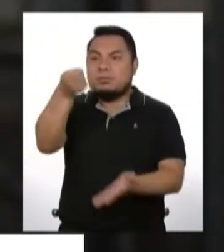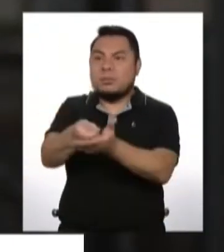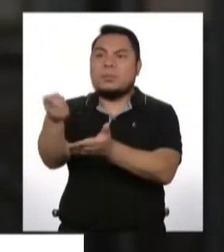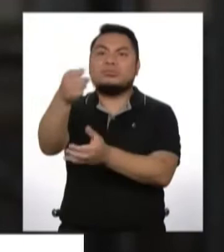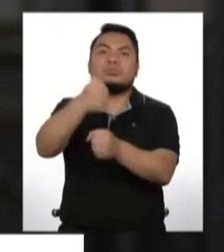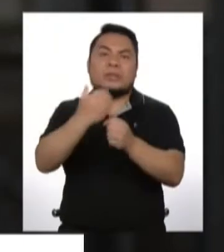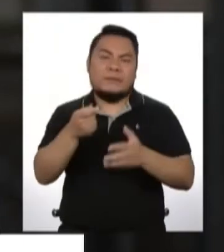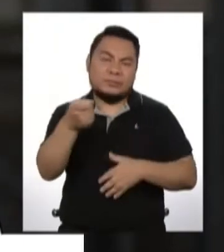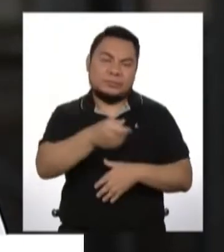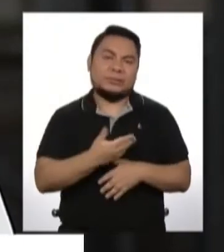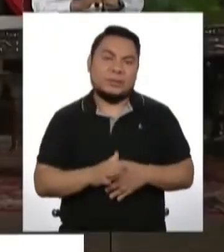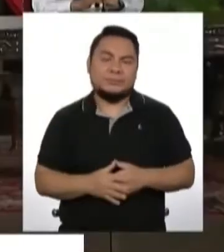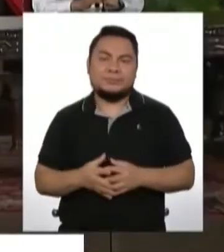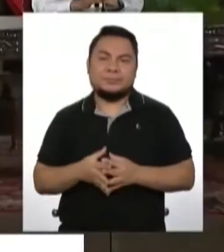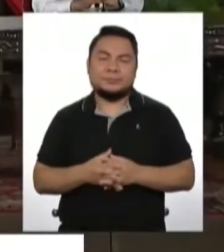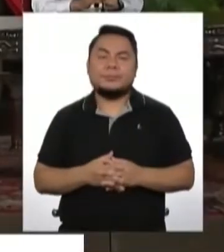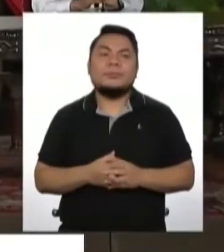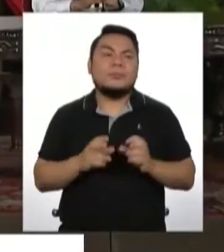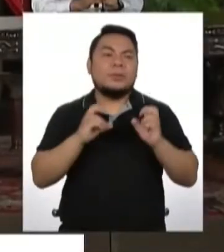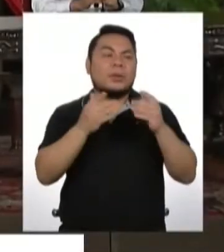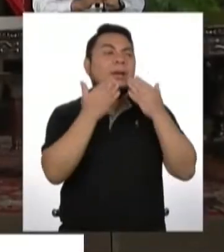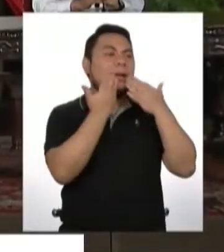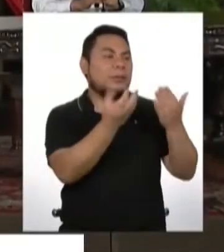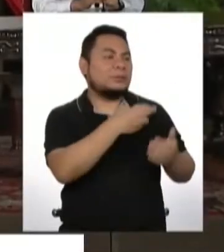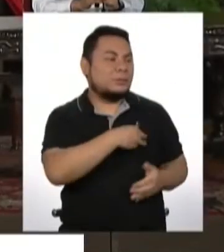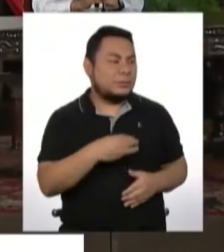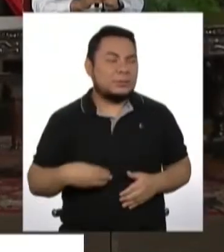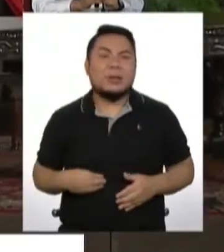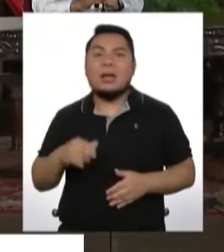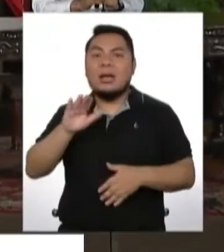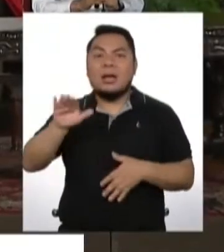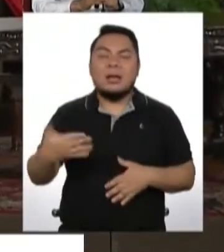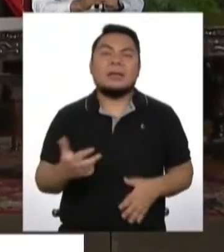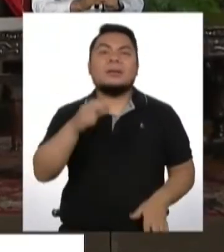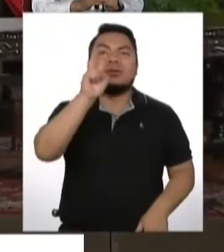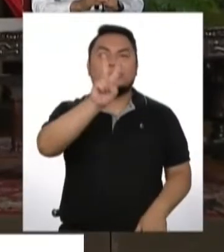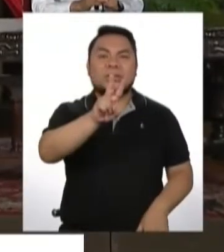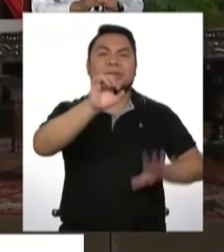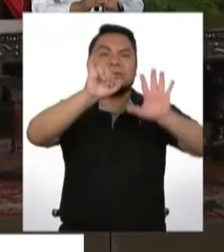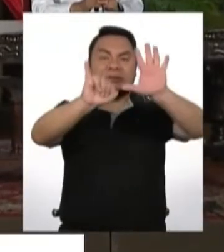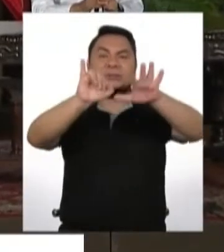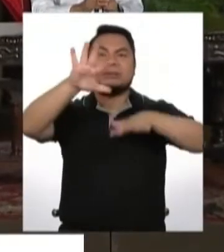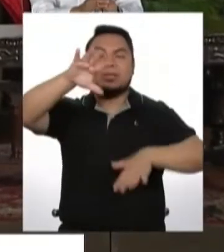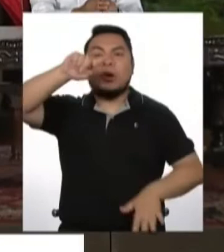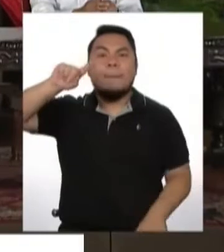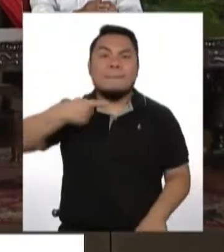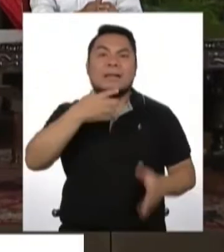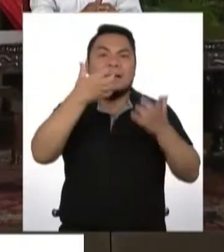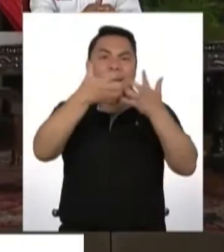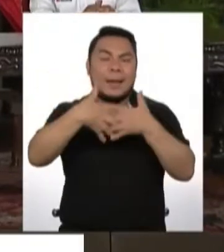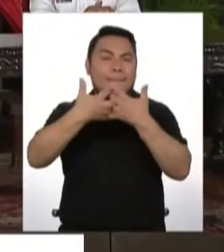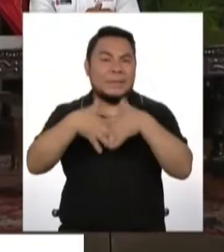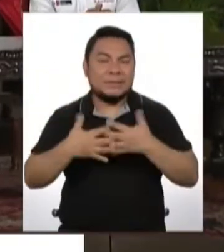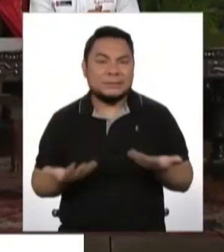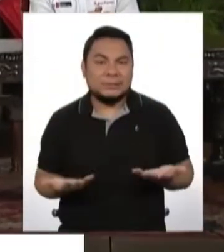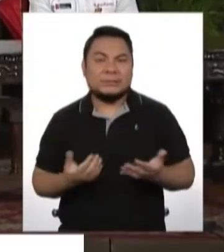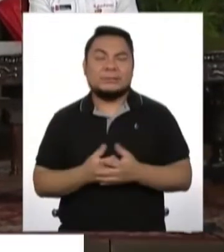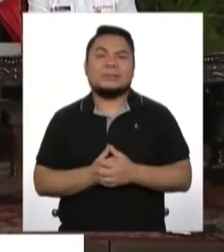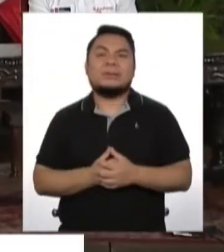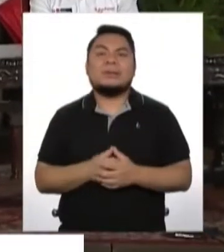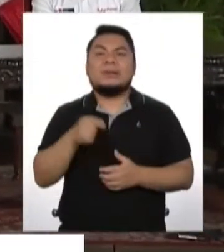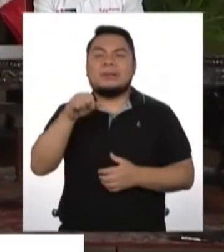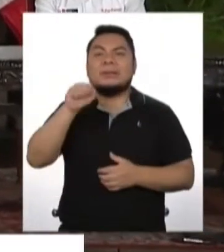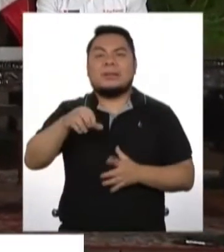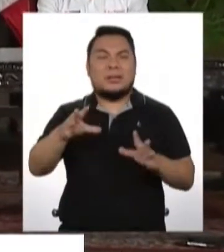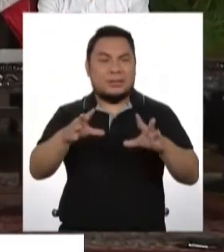otorgado. Gracias, ministra. Y hay 265 mil empresas que